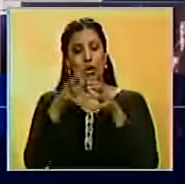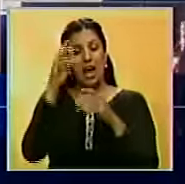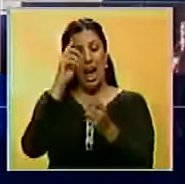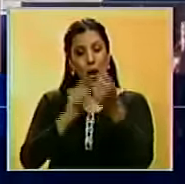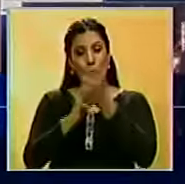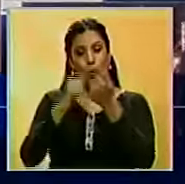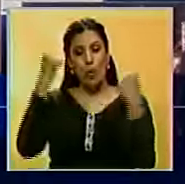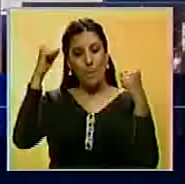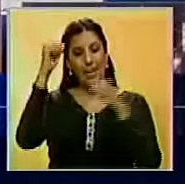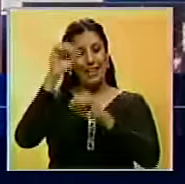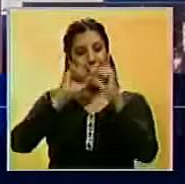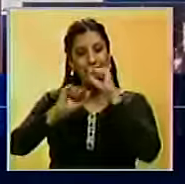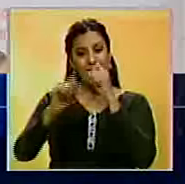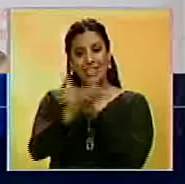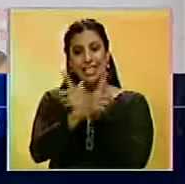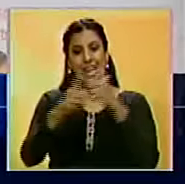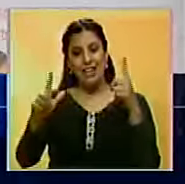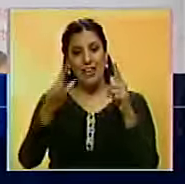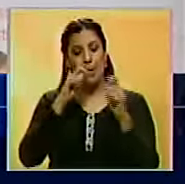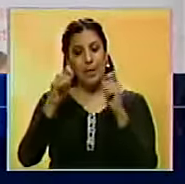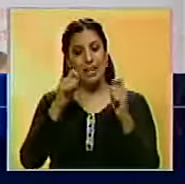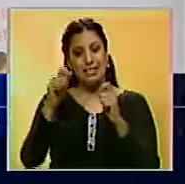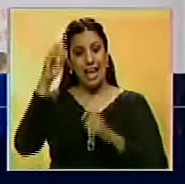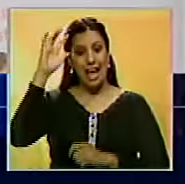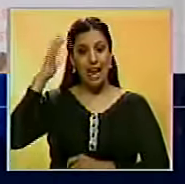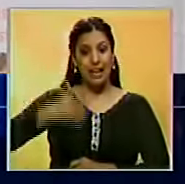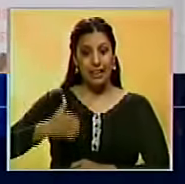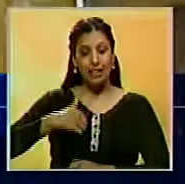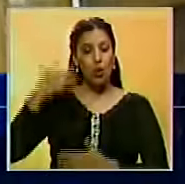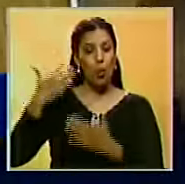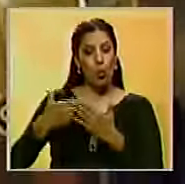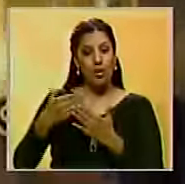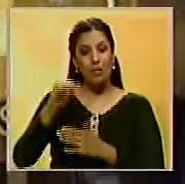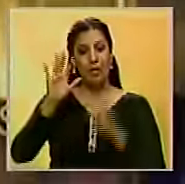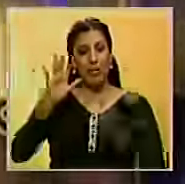del ejercicio y la defensa de la libertad de prensa en Argentina durante los últimos 10 años.